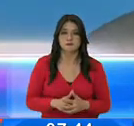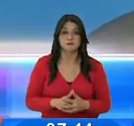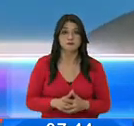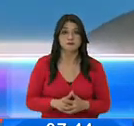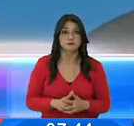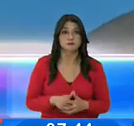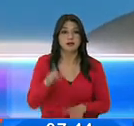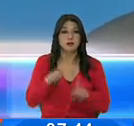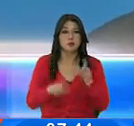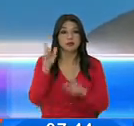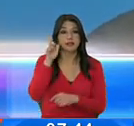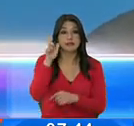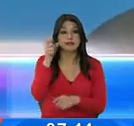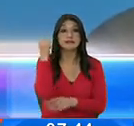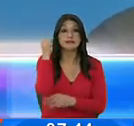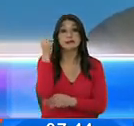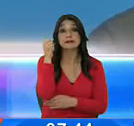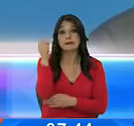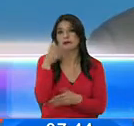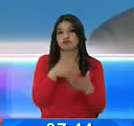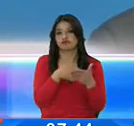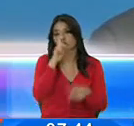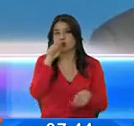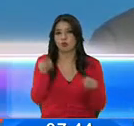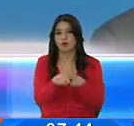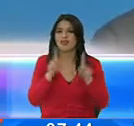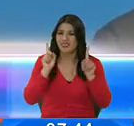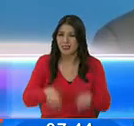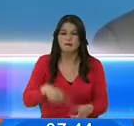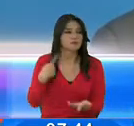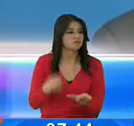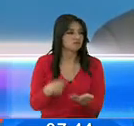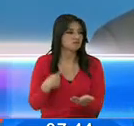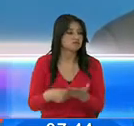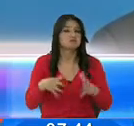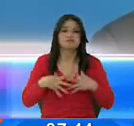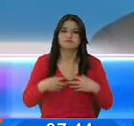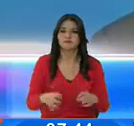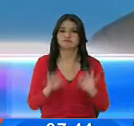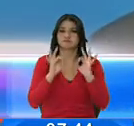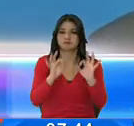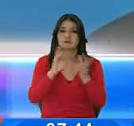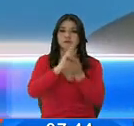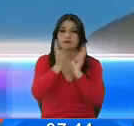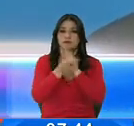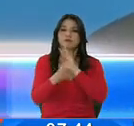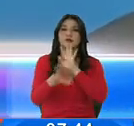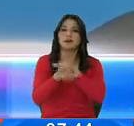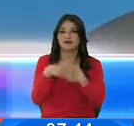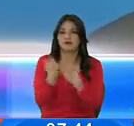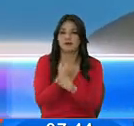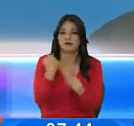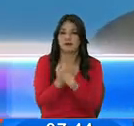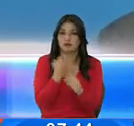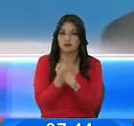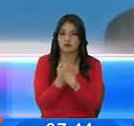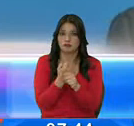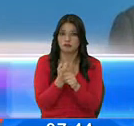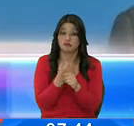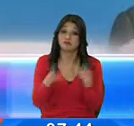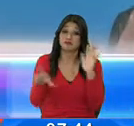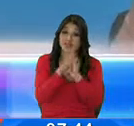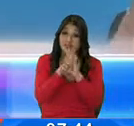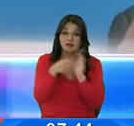líderes sindicales que se opone a esto hay que debatir con valentía reformas al código del trabajo código que data